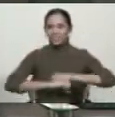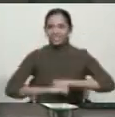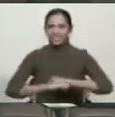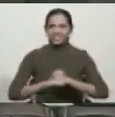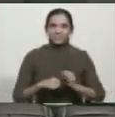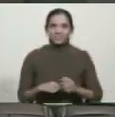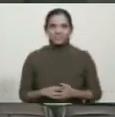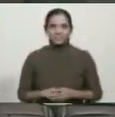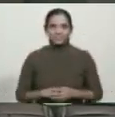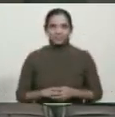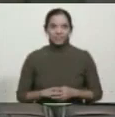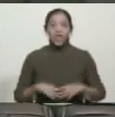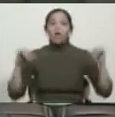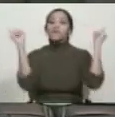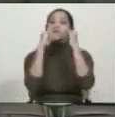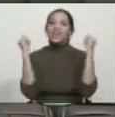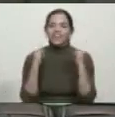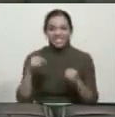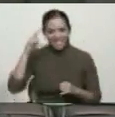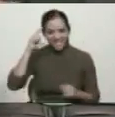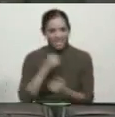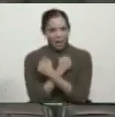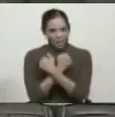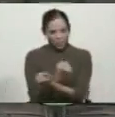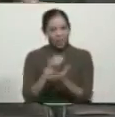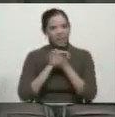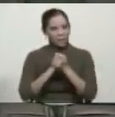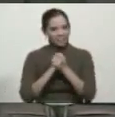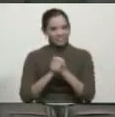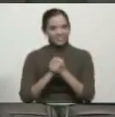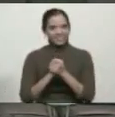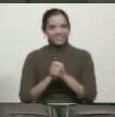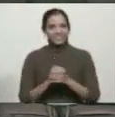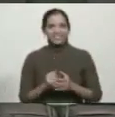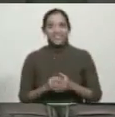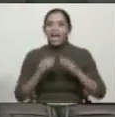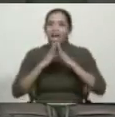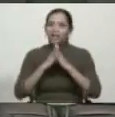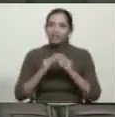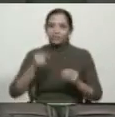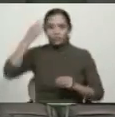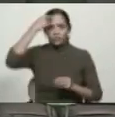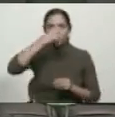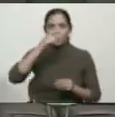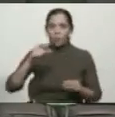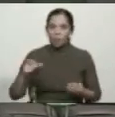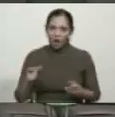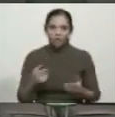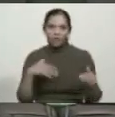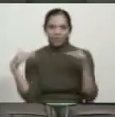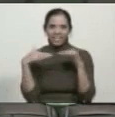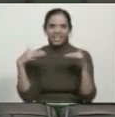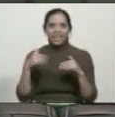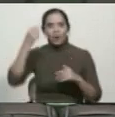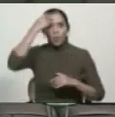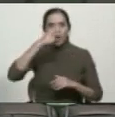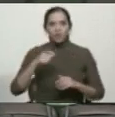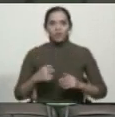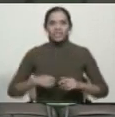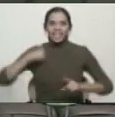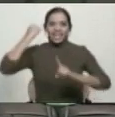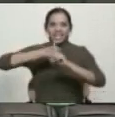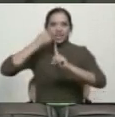10 y 11 de la noche, feliz día del amor y la amistad. A todo el pueblo guerrero, el pueblo que lucha, el pueblo